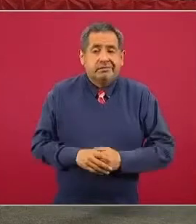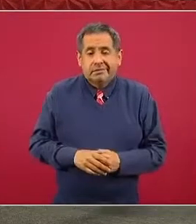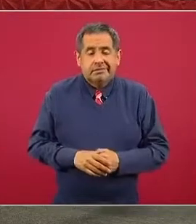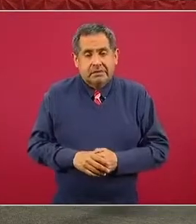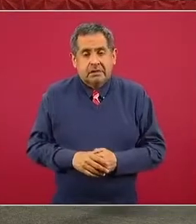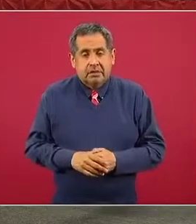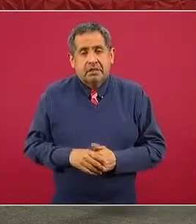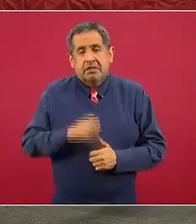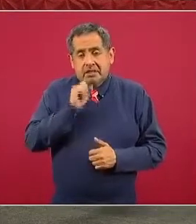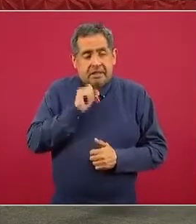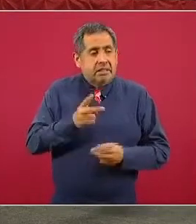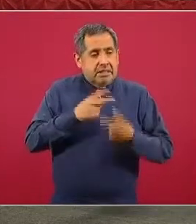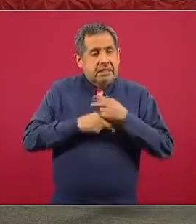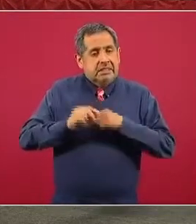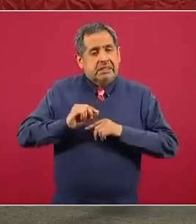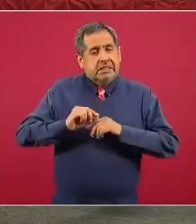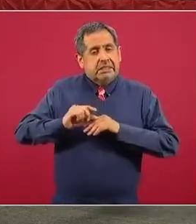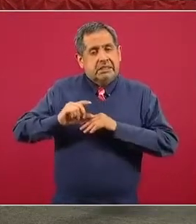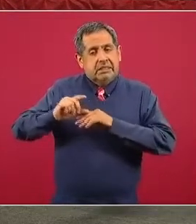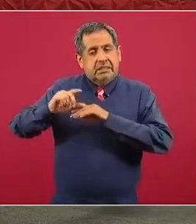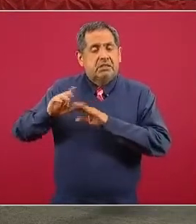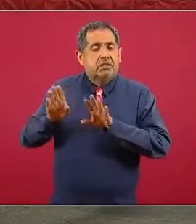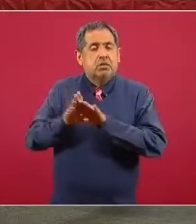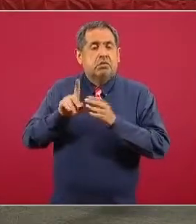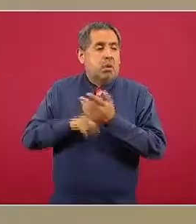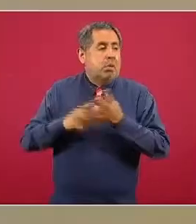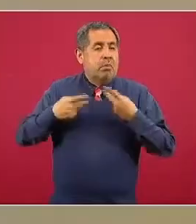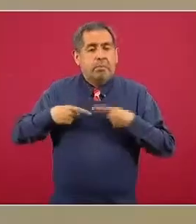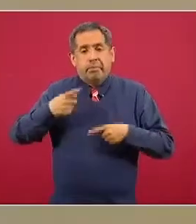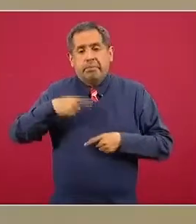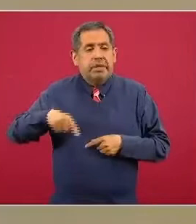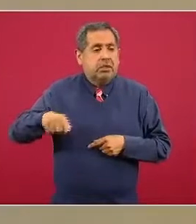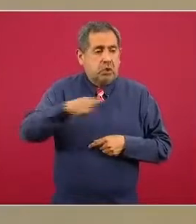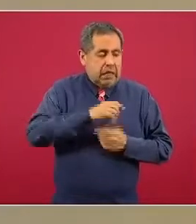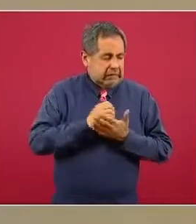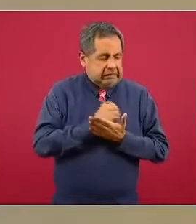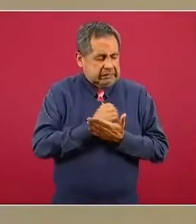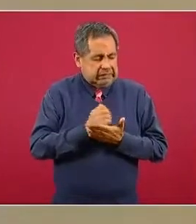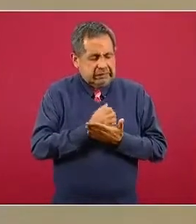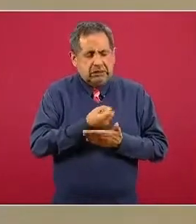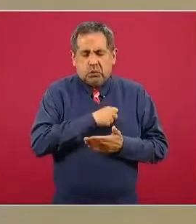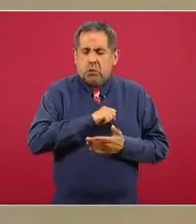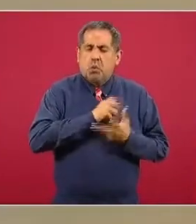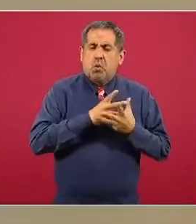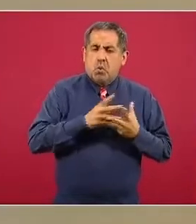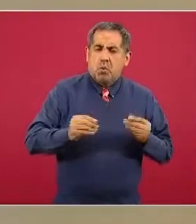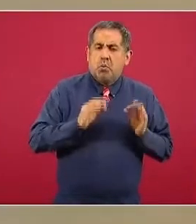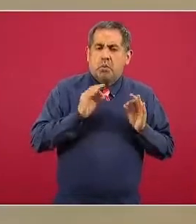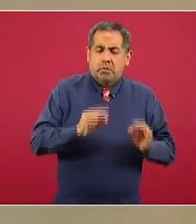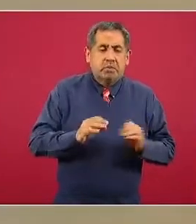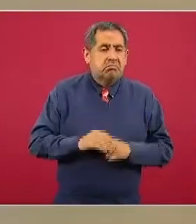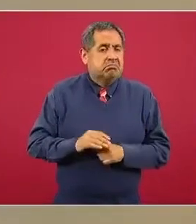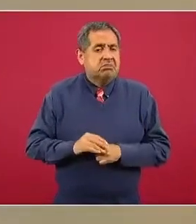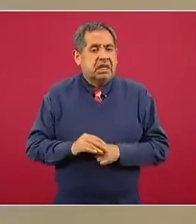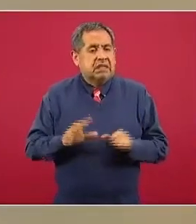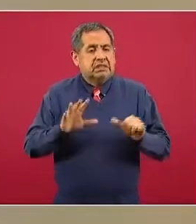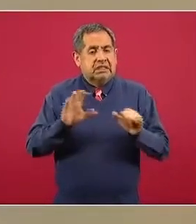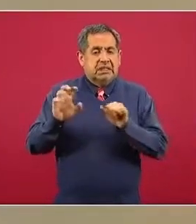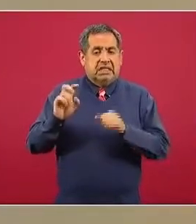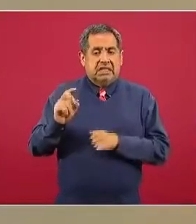teniendo un incremento en la cantidad de personas que se han recuperado. Para el corte de hoy,